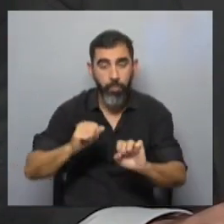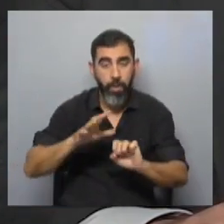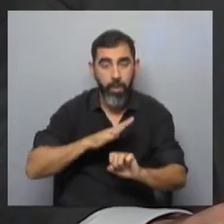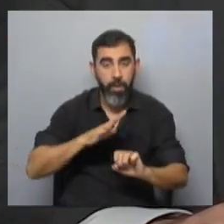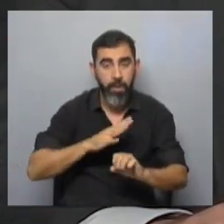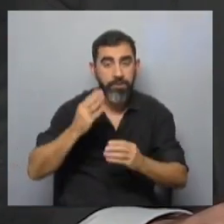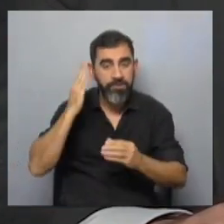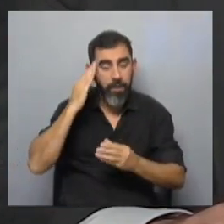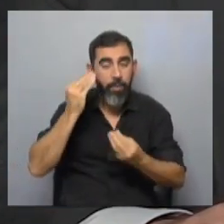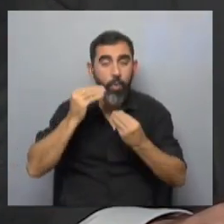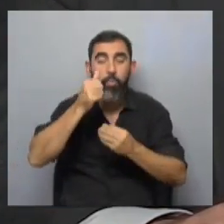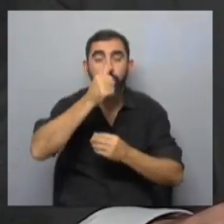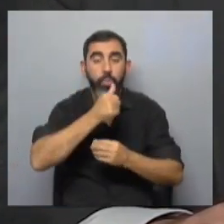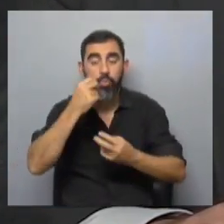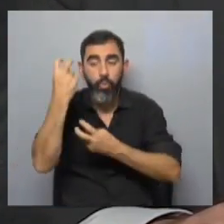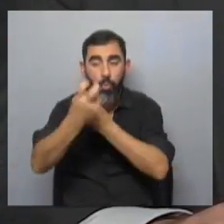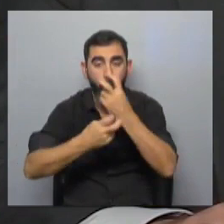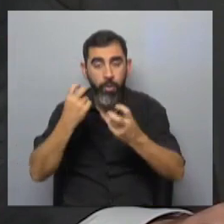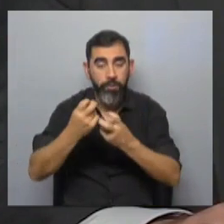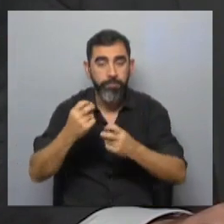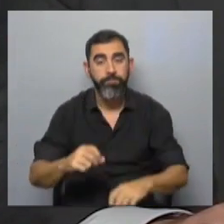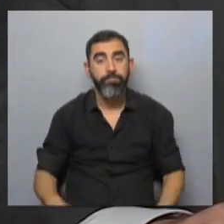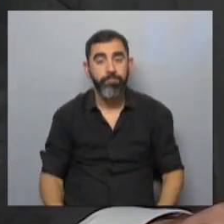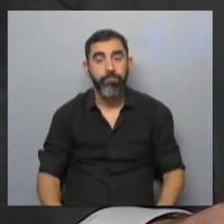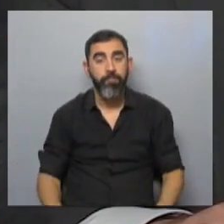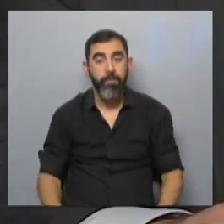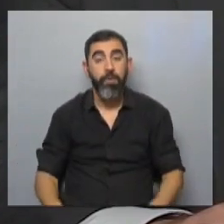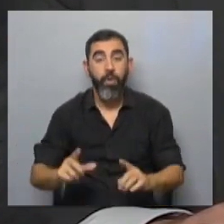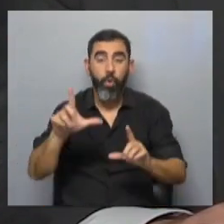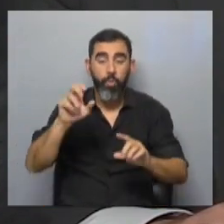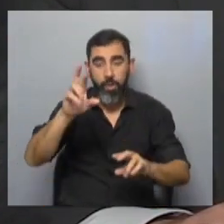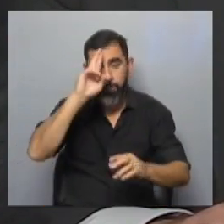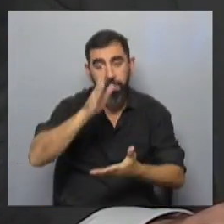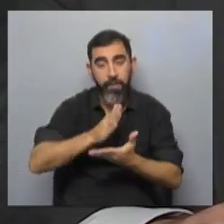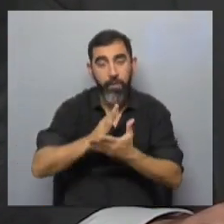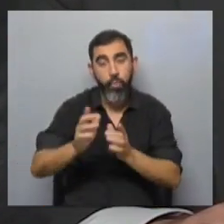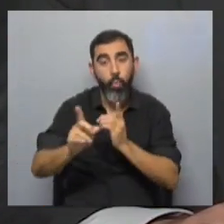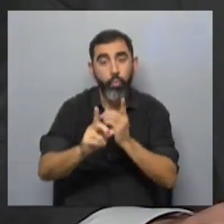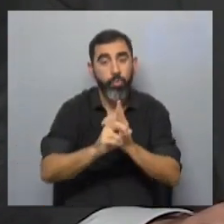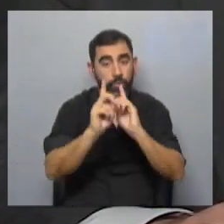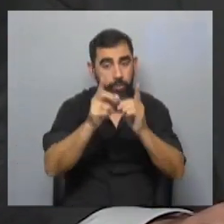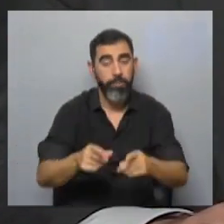de llegar a una solución y que se, obviamente, se respeten los derechos de los usuarios.